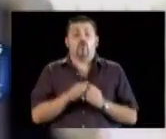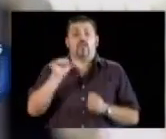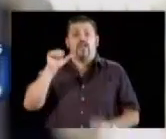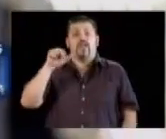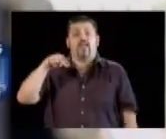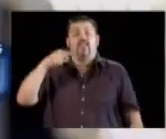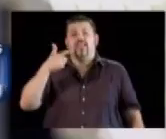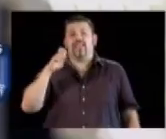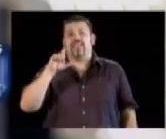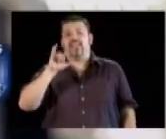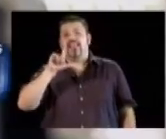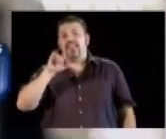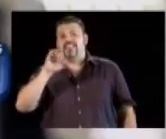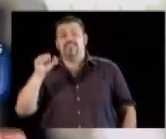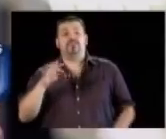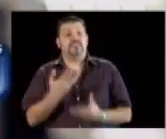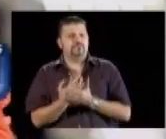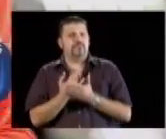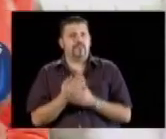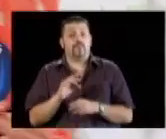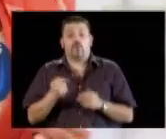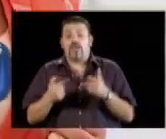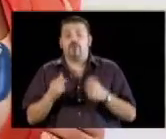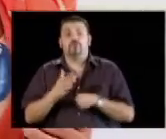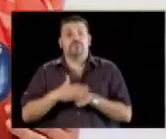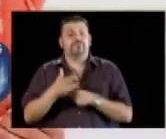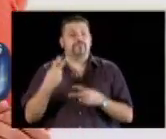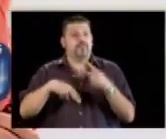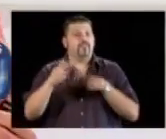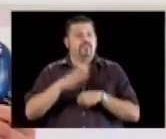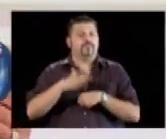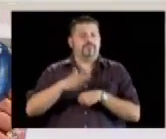estén esperando porque vienen muchos más.